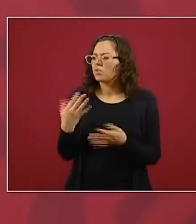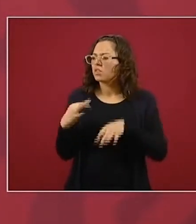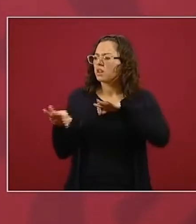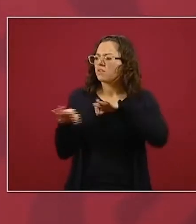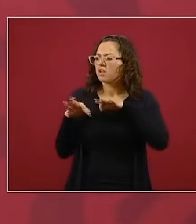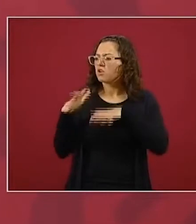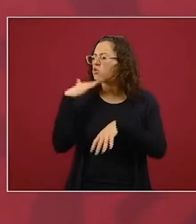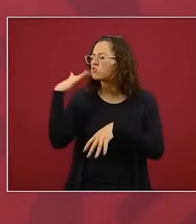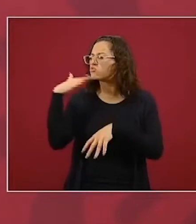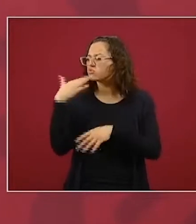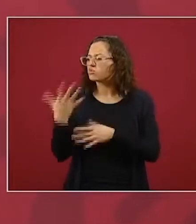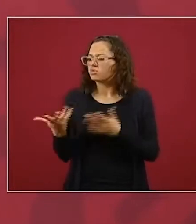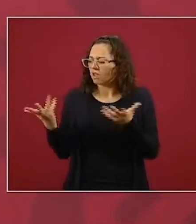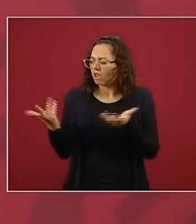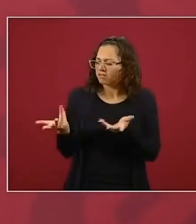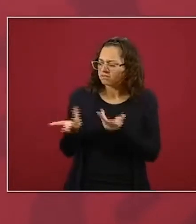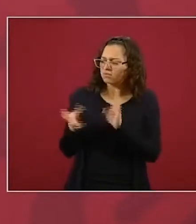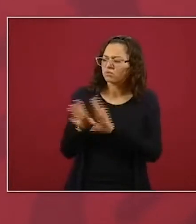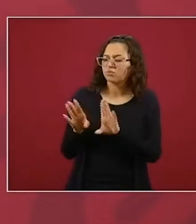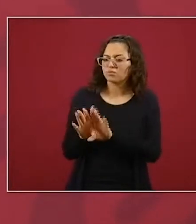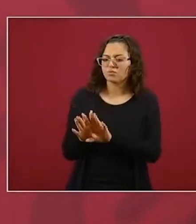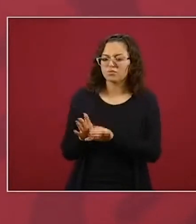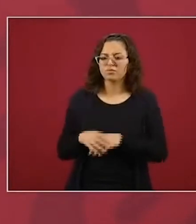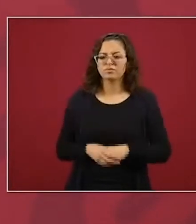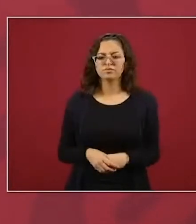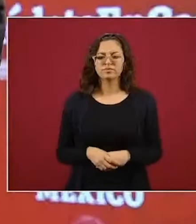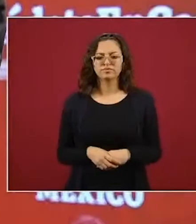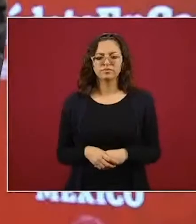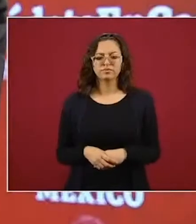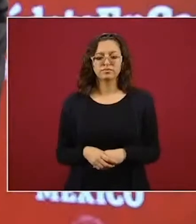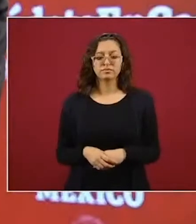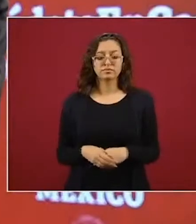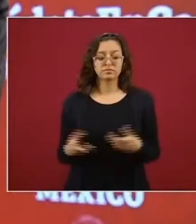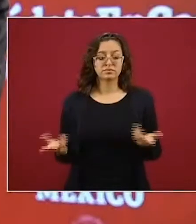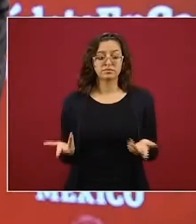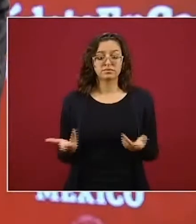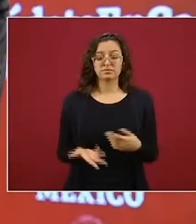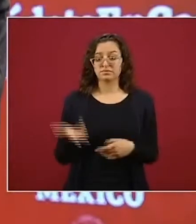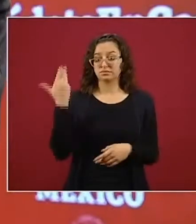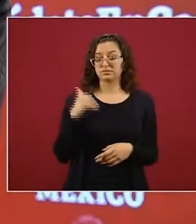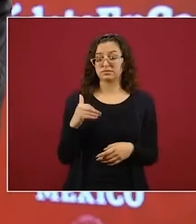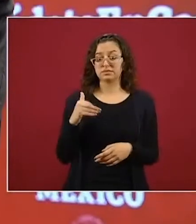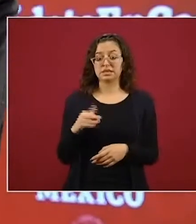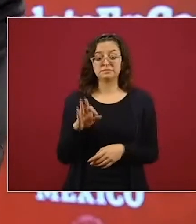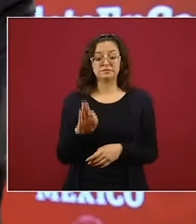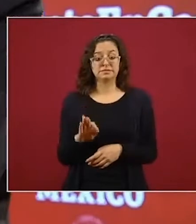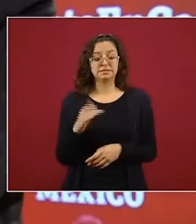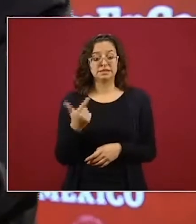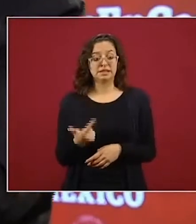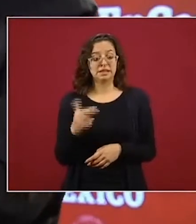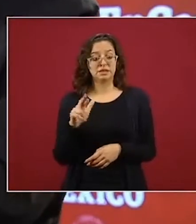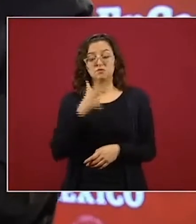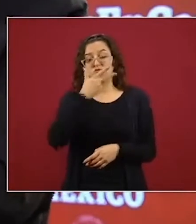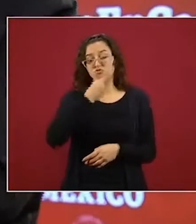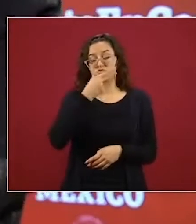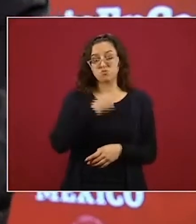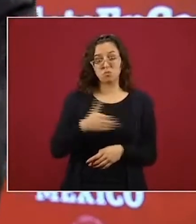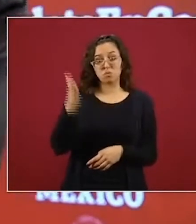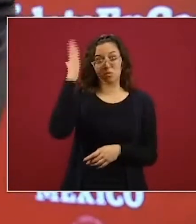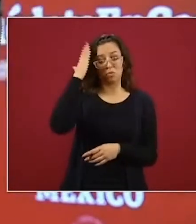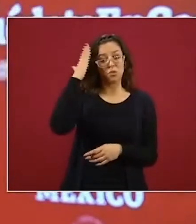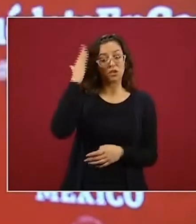esto de acuerdo a lo que informó el fiscal, tuvo que ver hasta